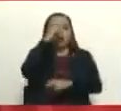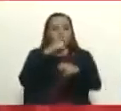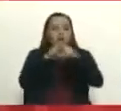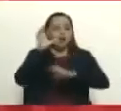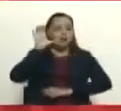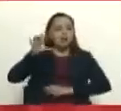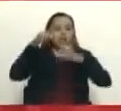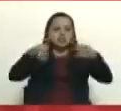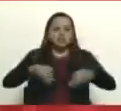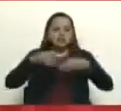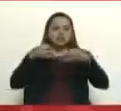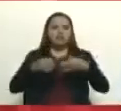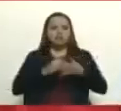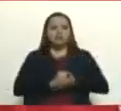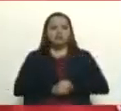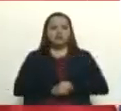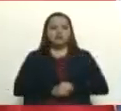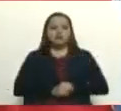adelante.